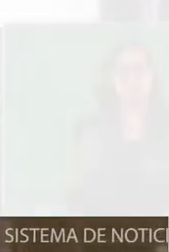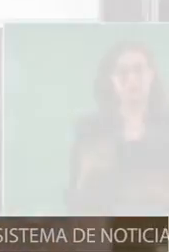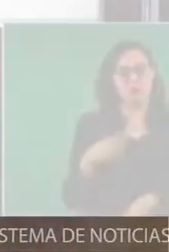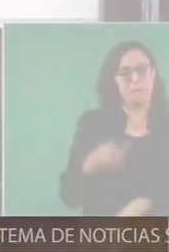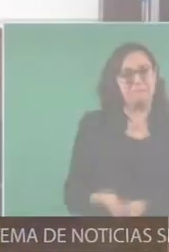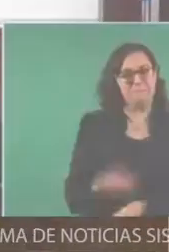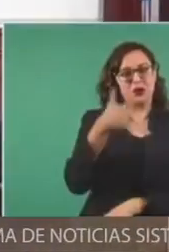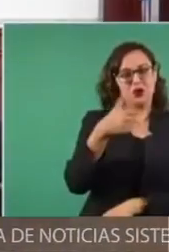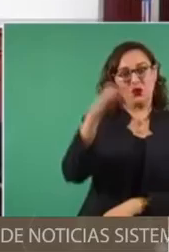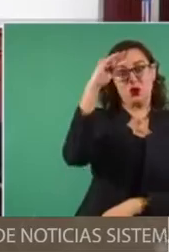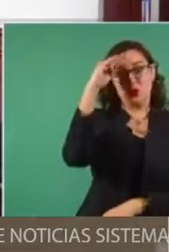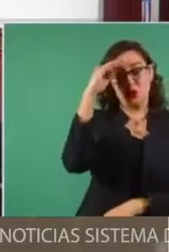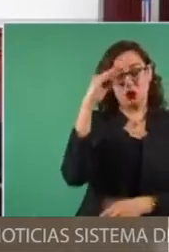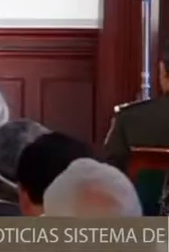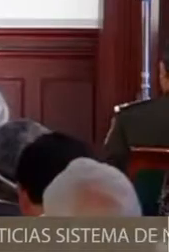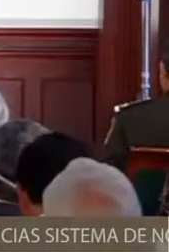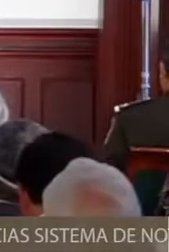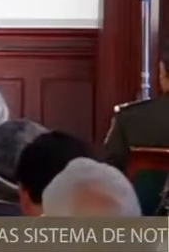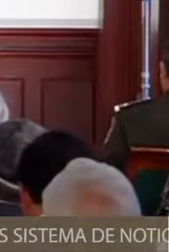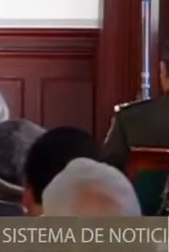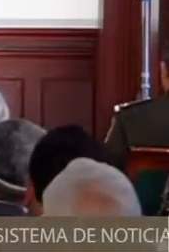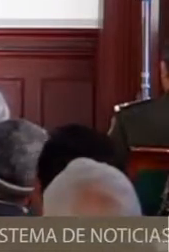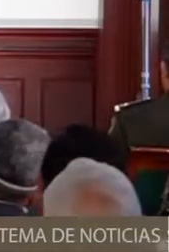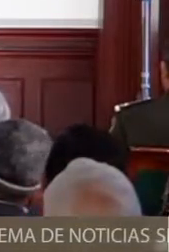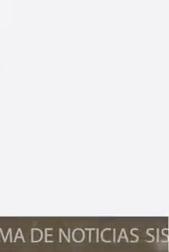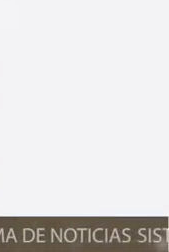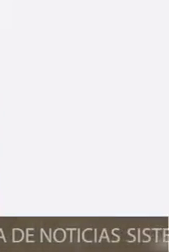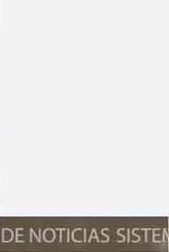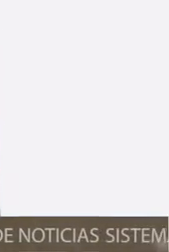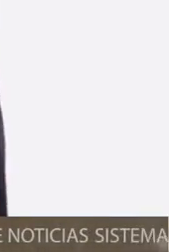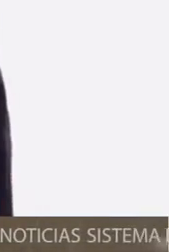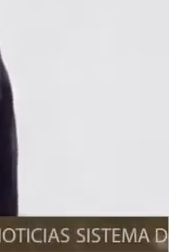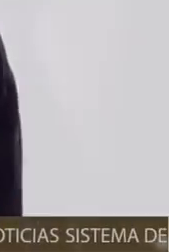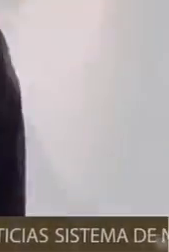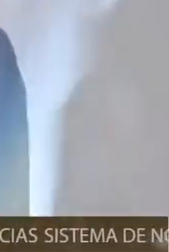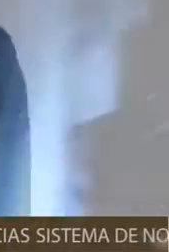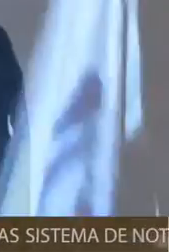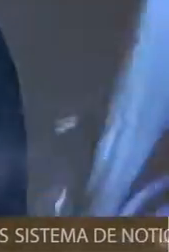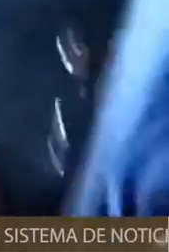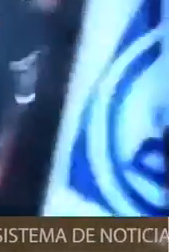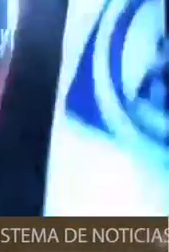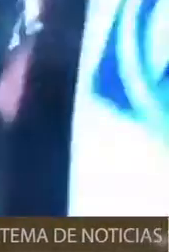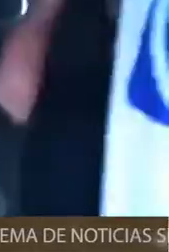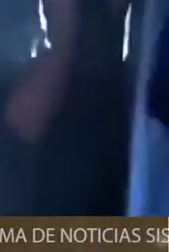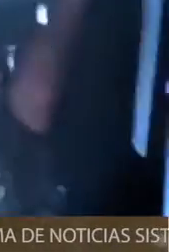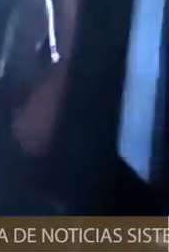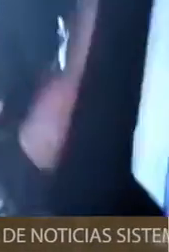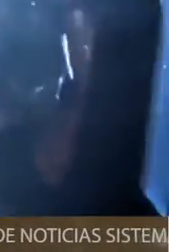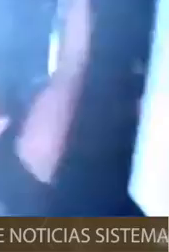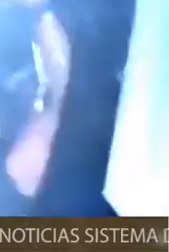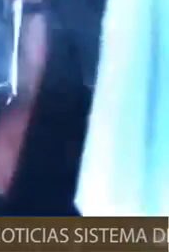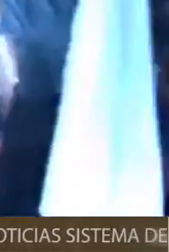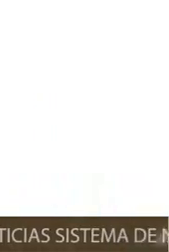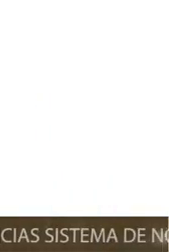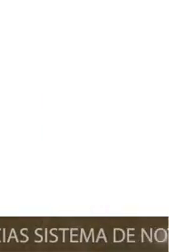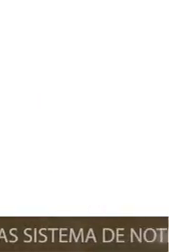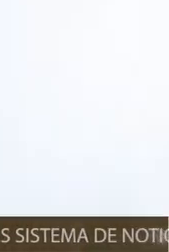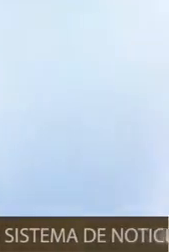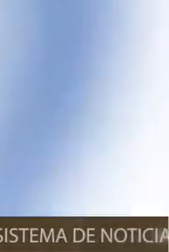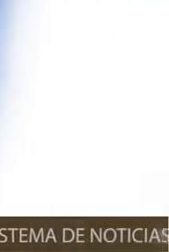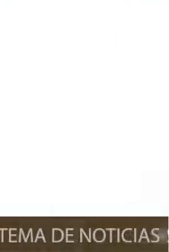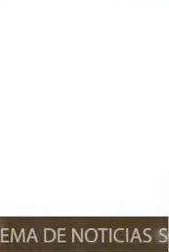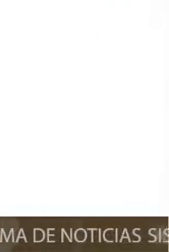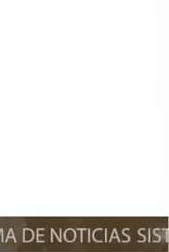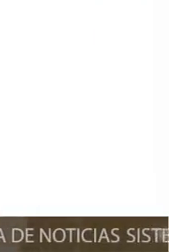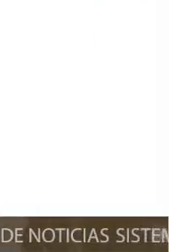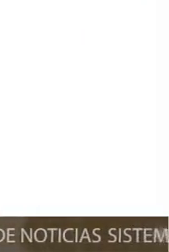año 2021 recibieron 7.159 millones de pesos del dinero de nuestros